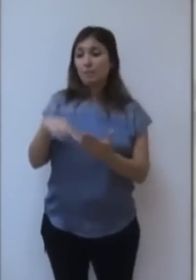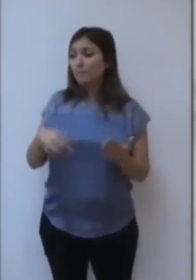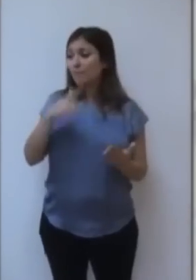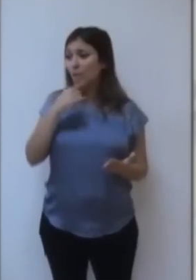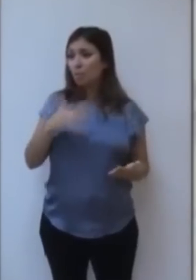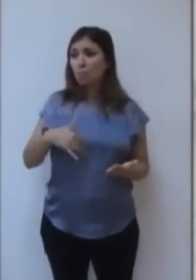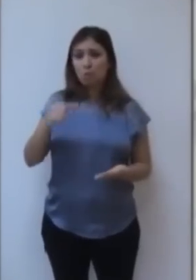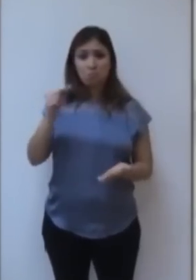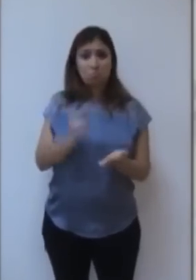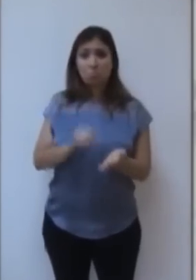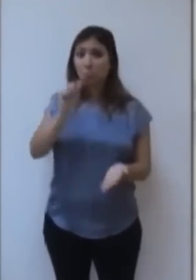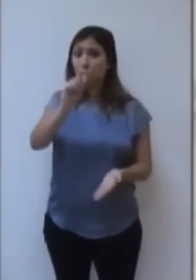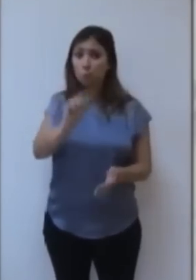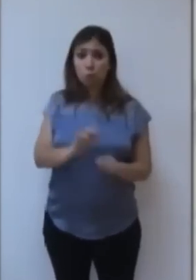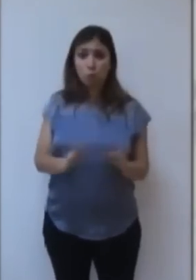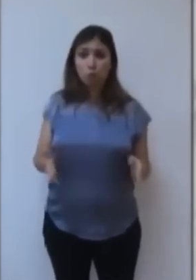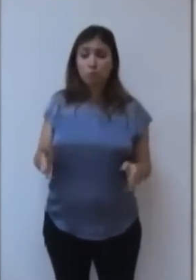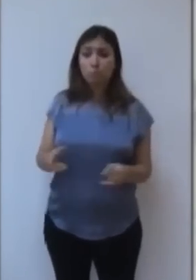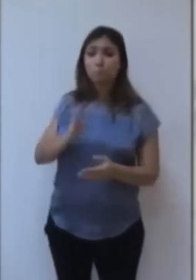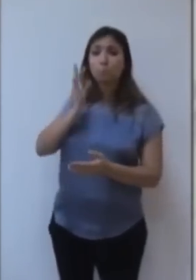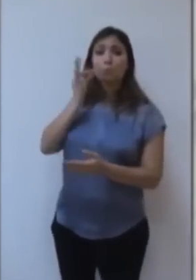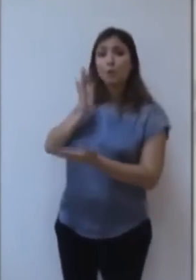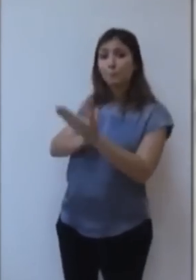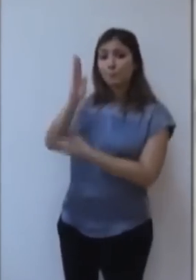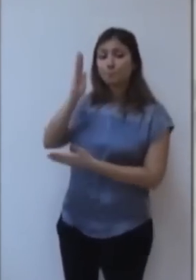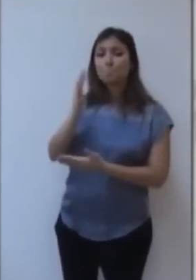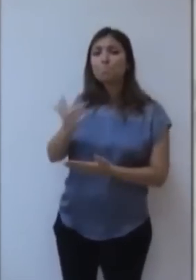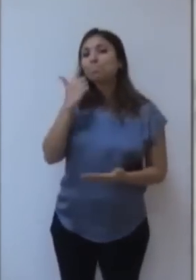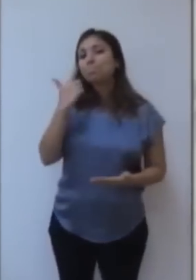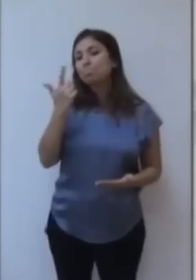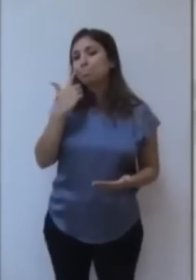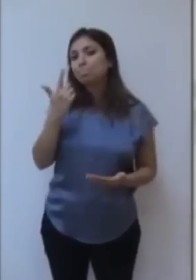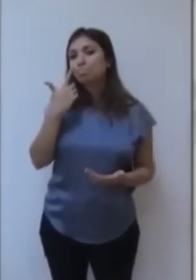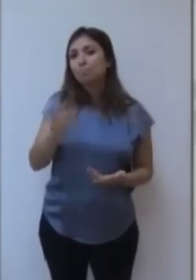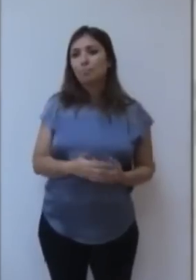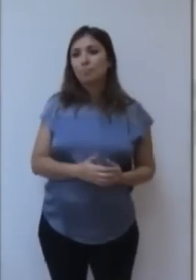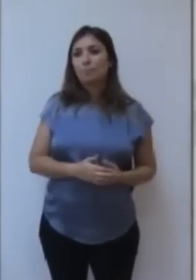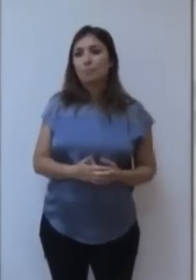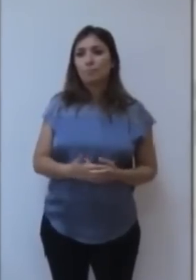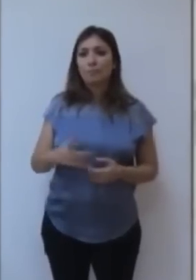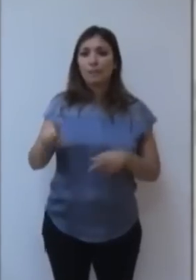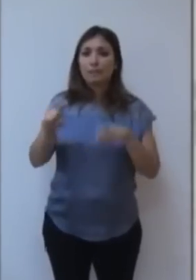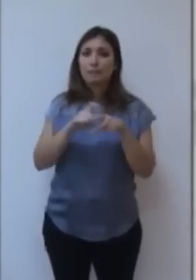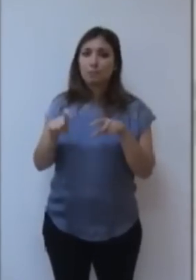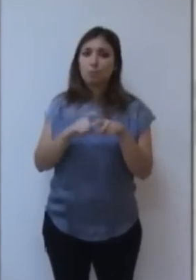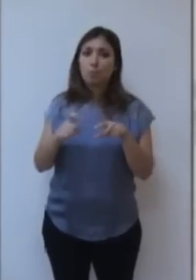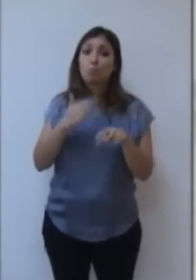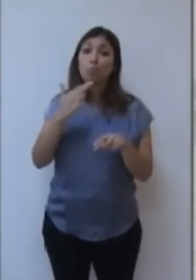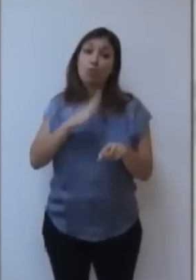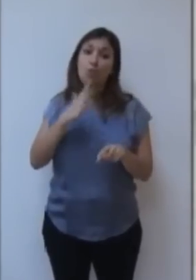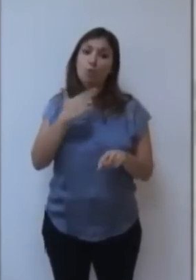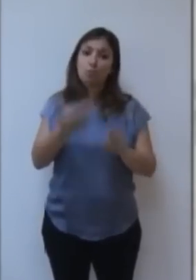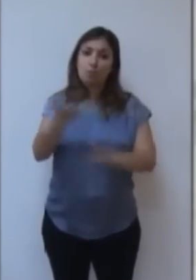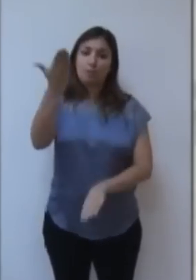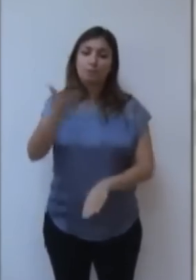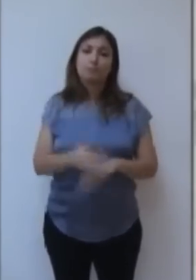en unos minutos, ¿no? Y eso, habrá pues, que ver también un poco a qué tipo de textos están